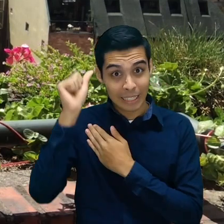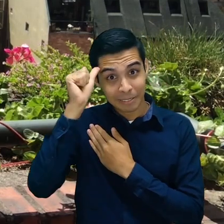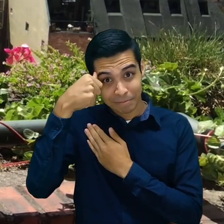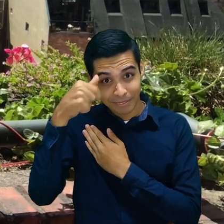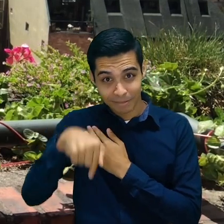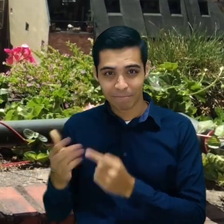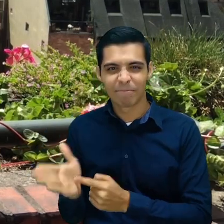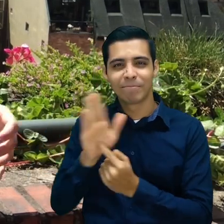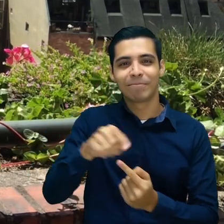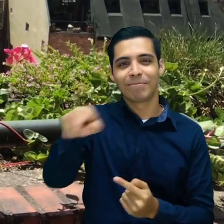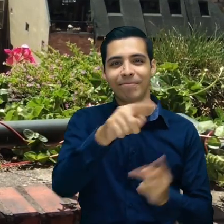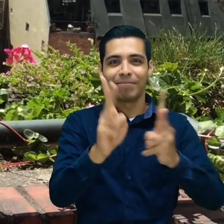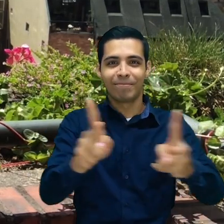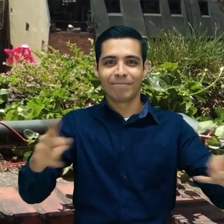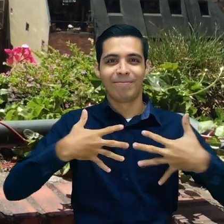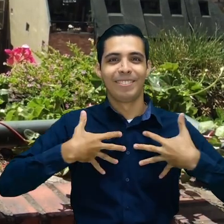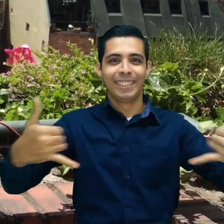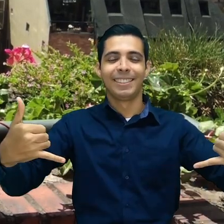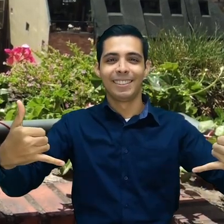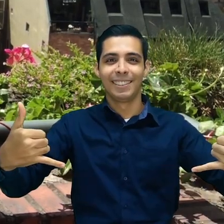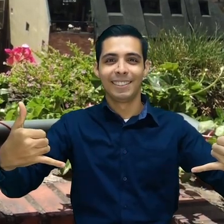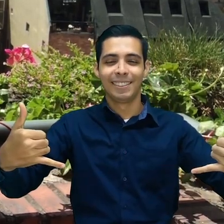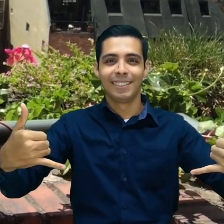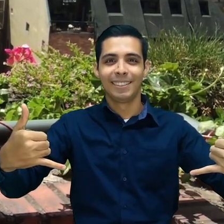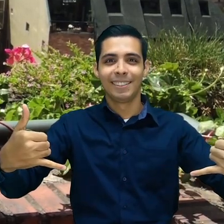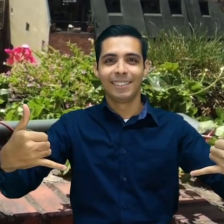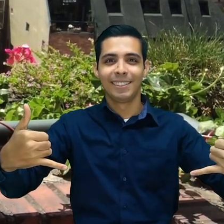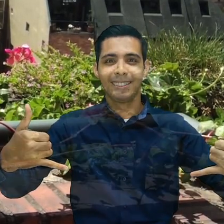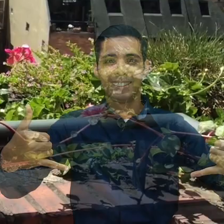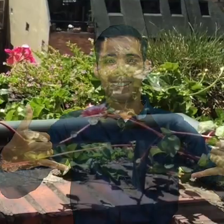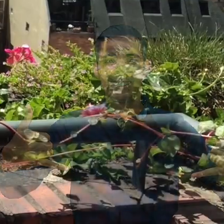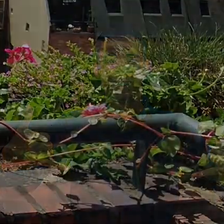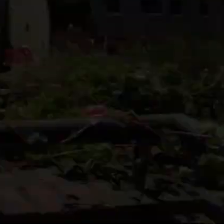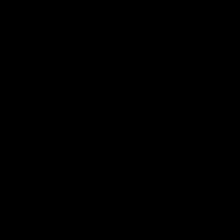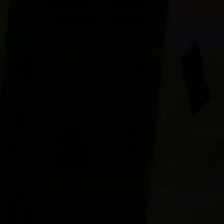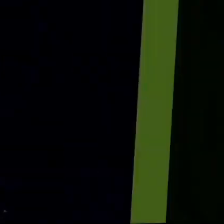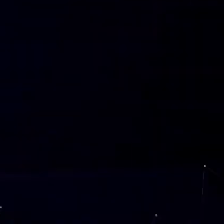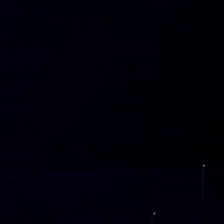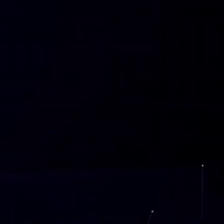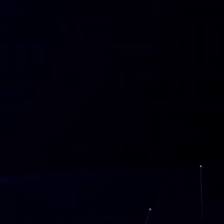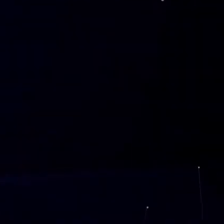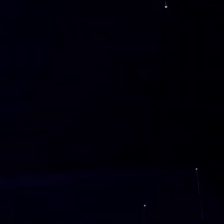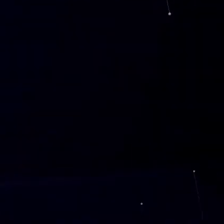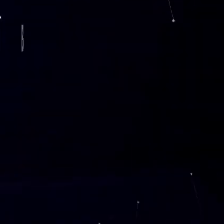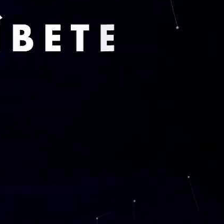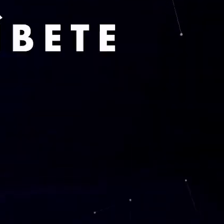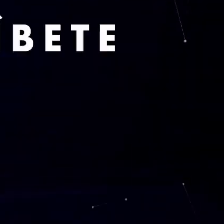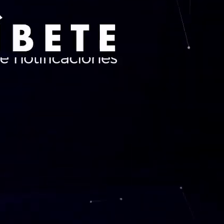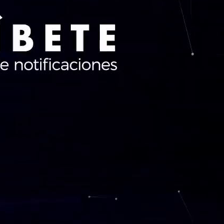gigante y recuerden que este canal está diseñado para seres humanos más humanos y felices. Chao. Chao.